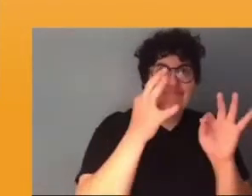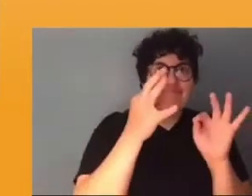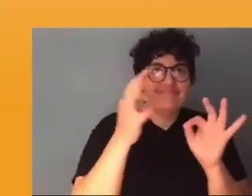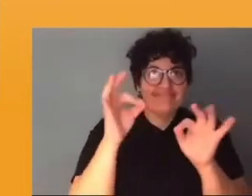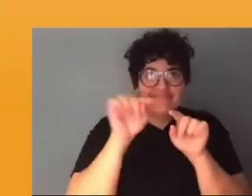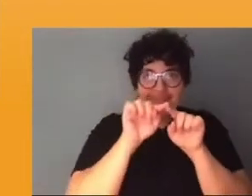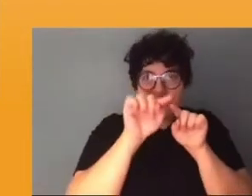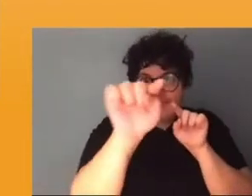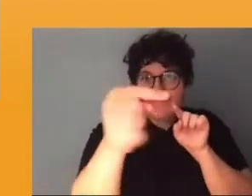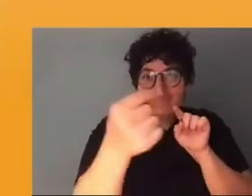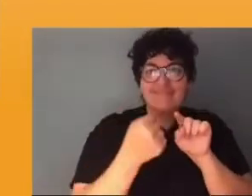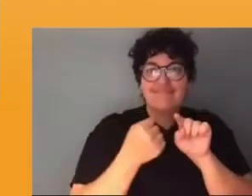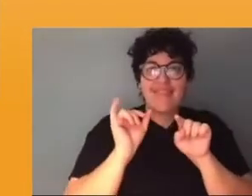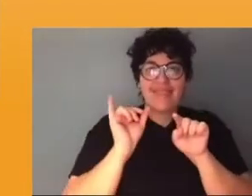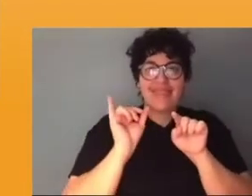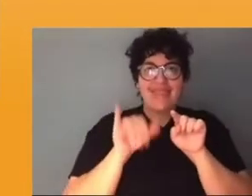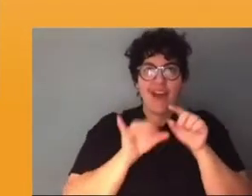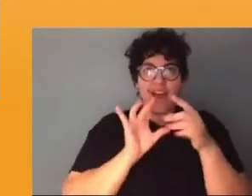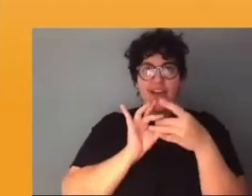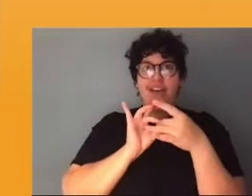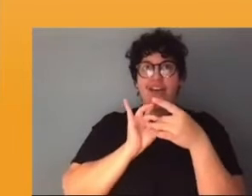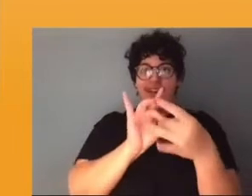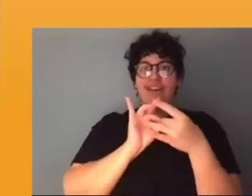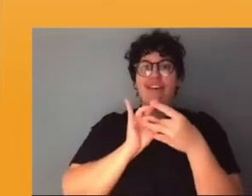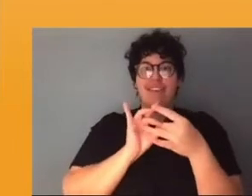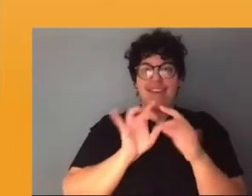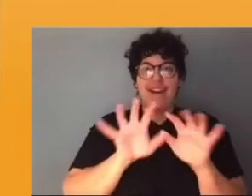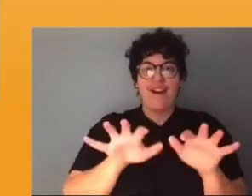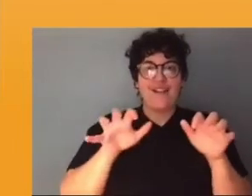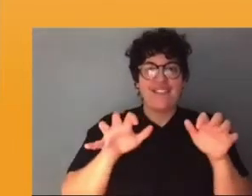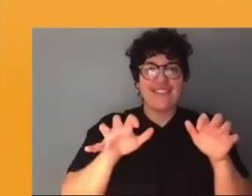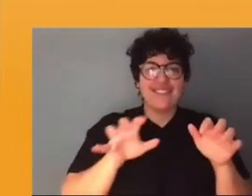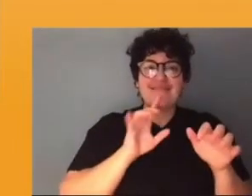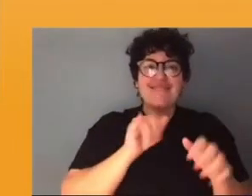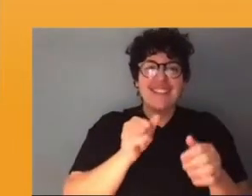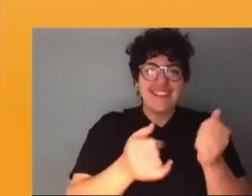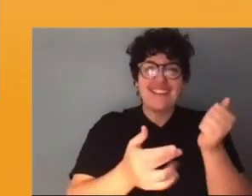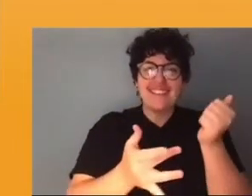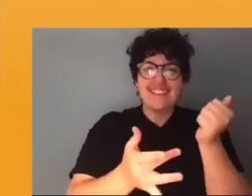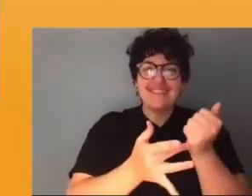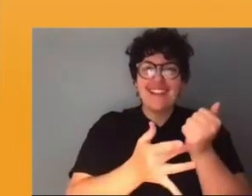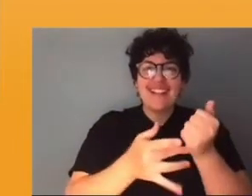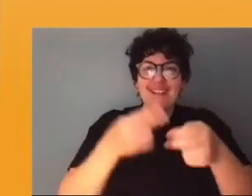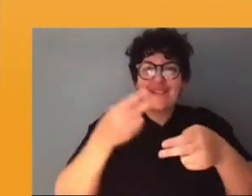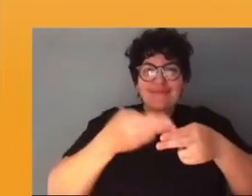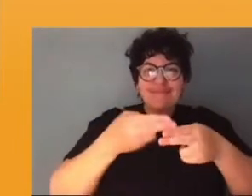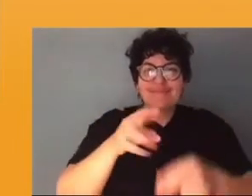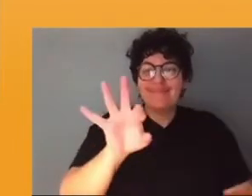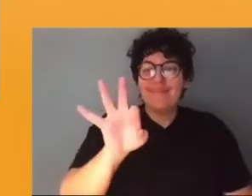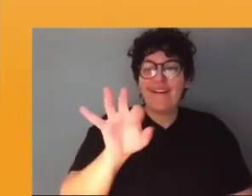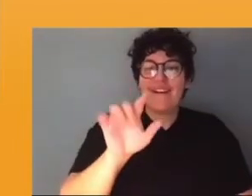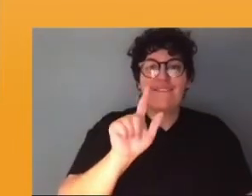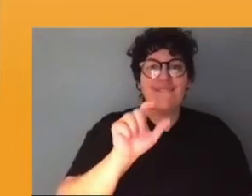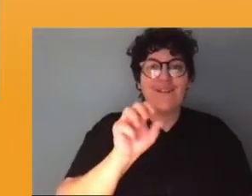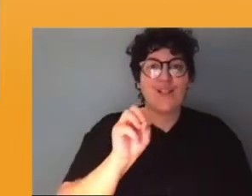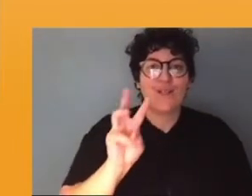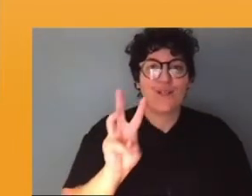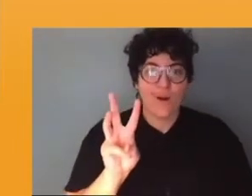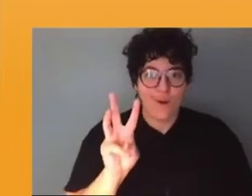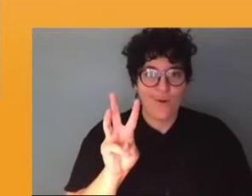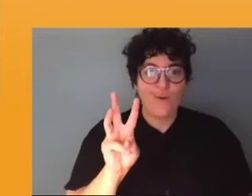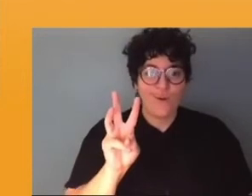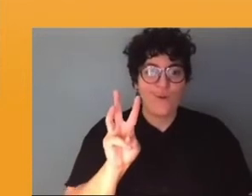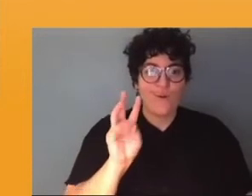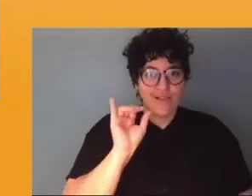siguiendo la línea invisible se llama fluir. Lo llamamos fluir del